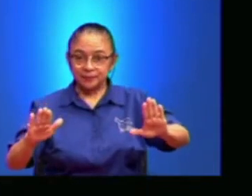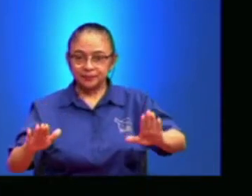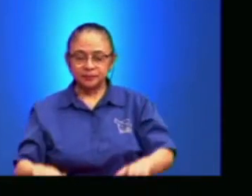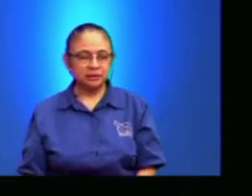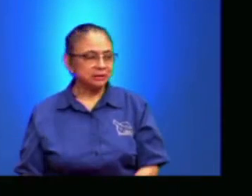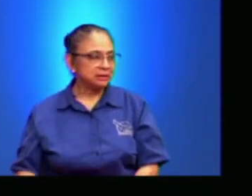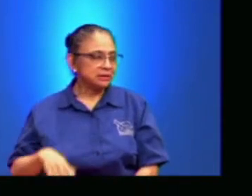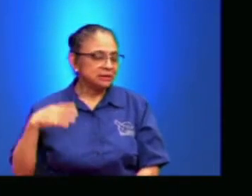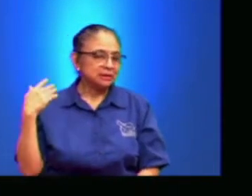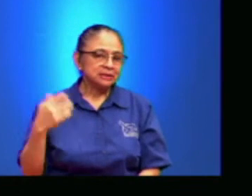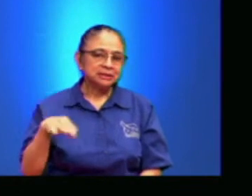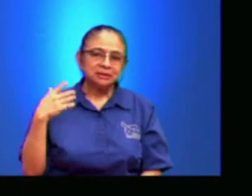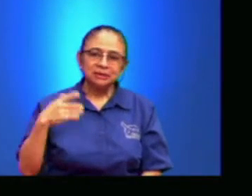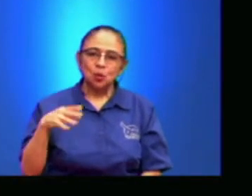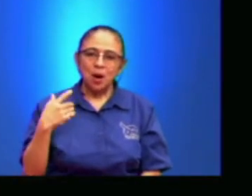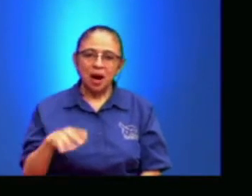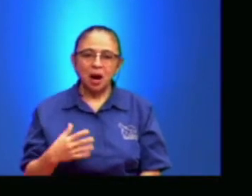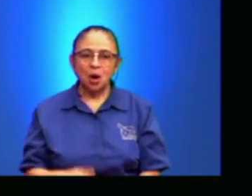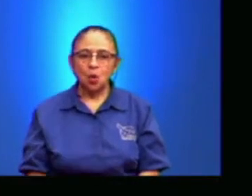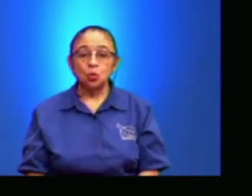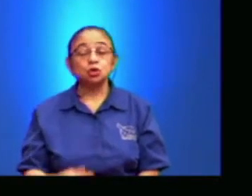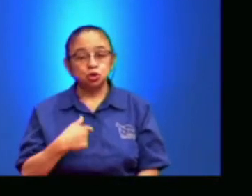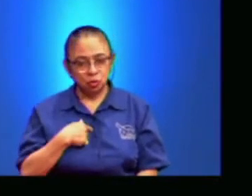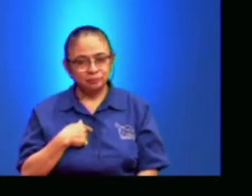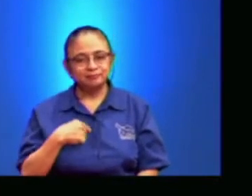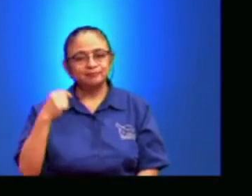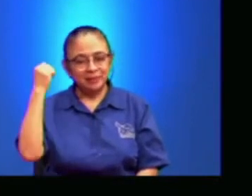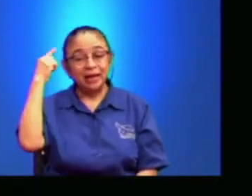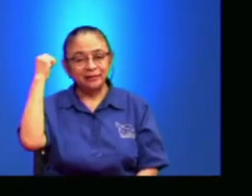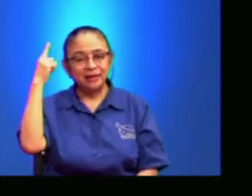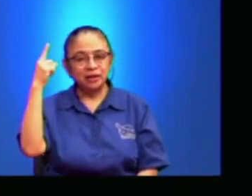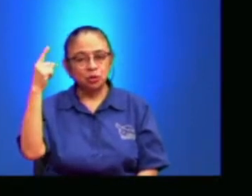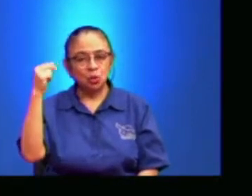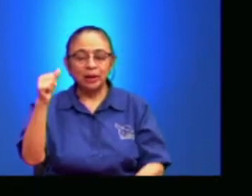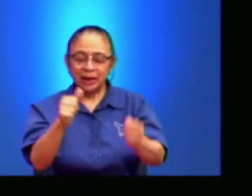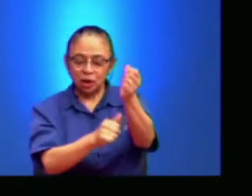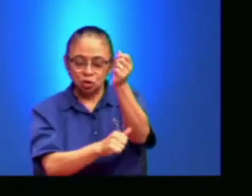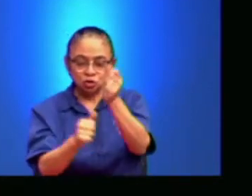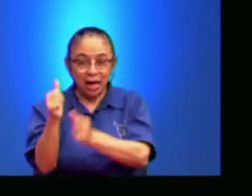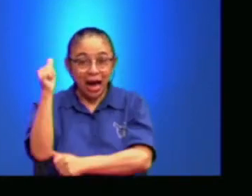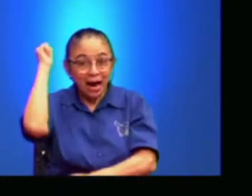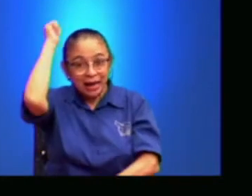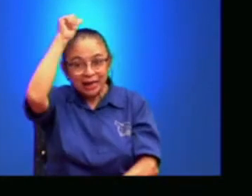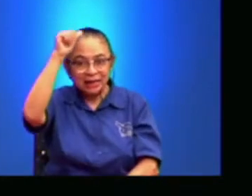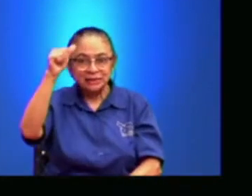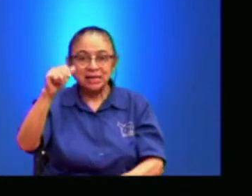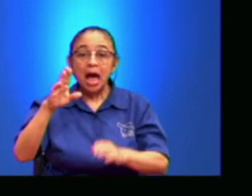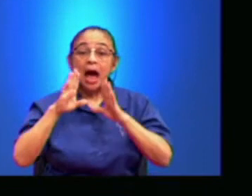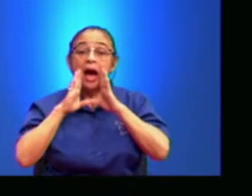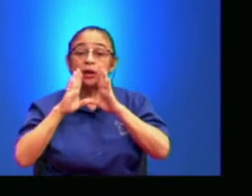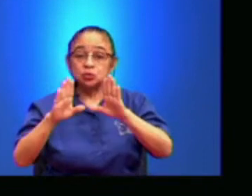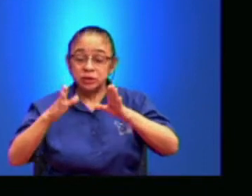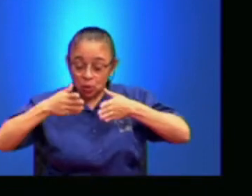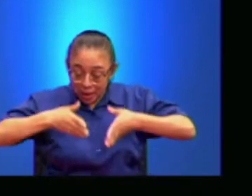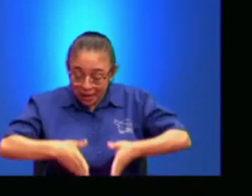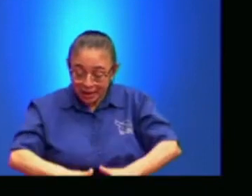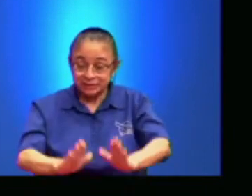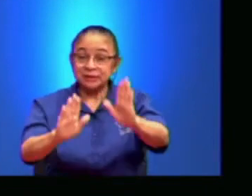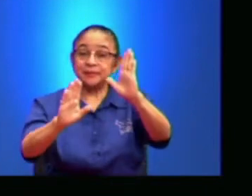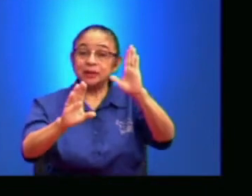este tremendo hermano yo entiendo que los ángeles también vinieron y anunciaron el nacimiento de cristo